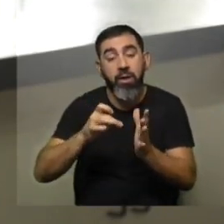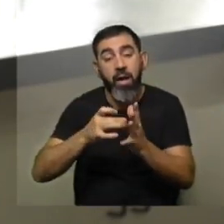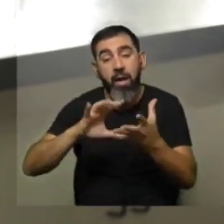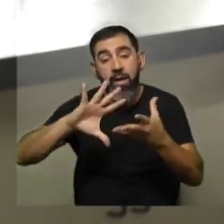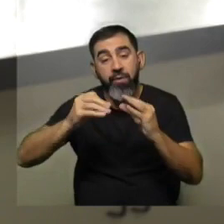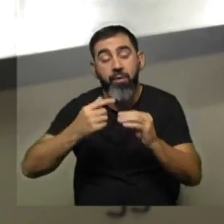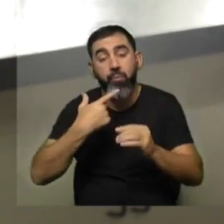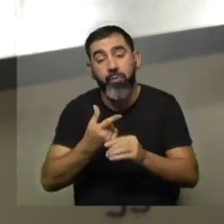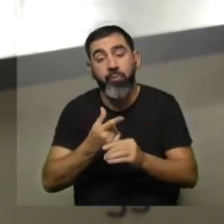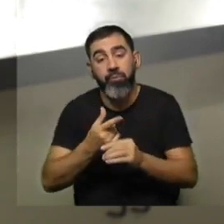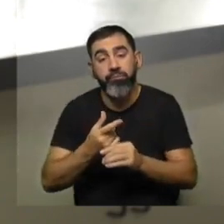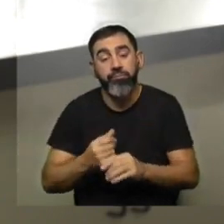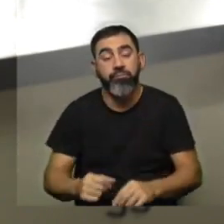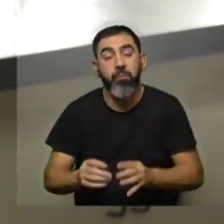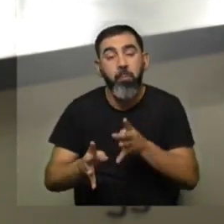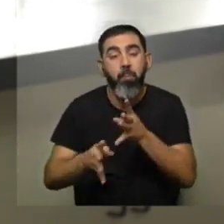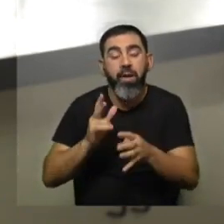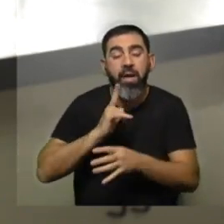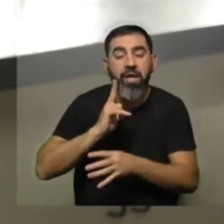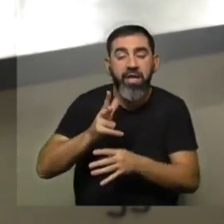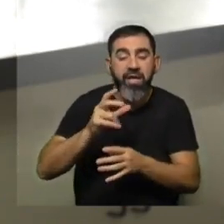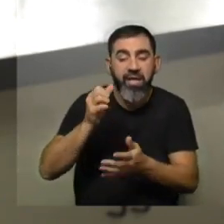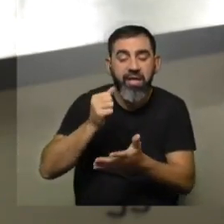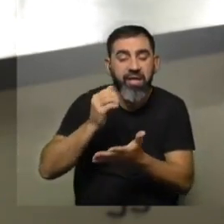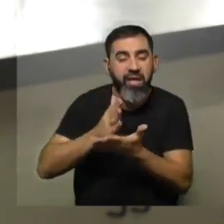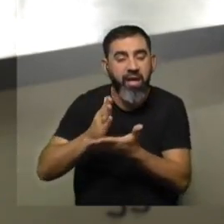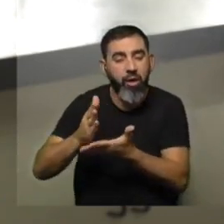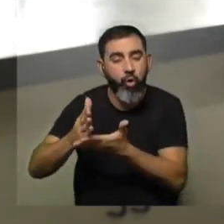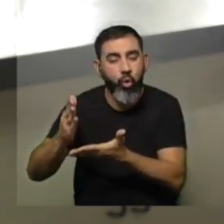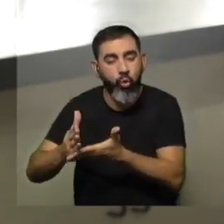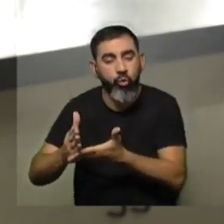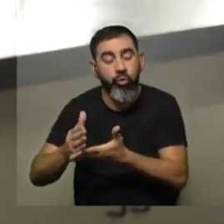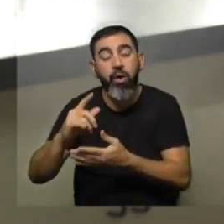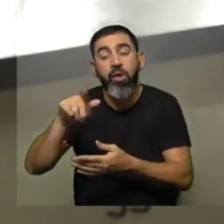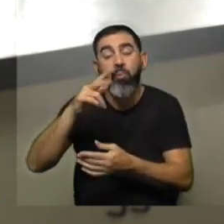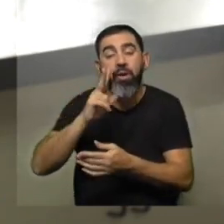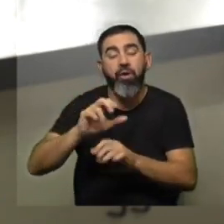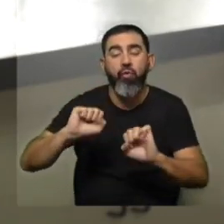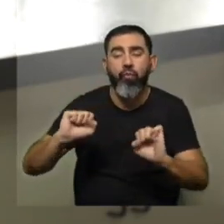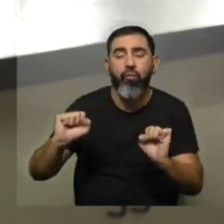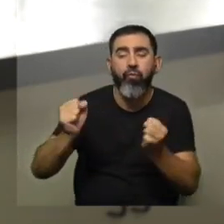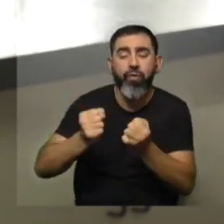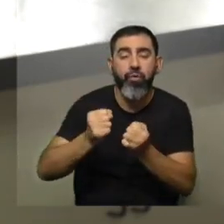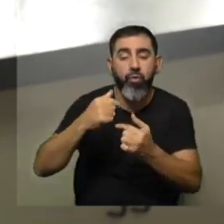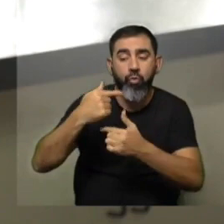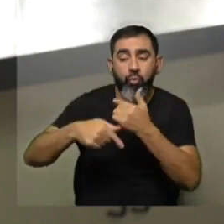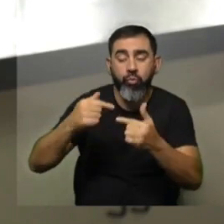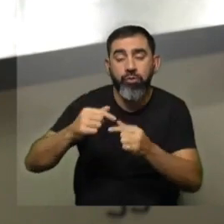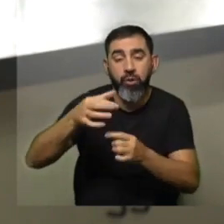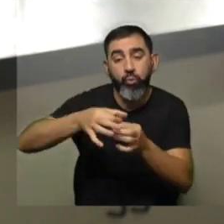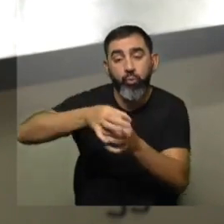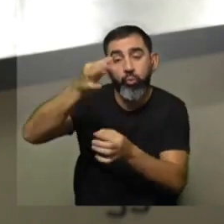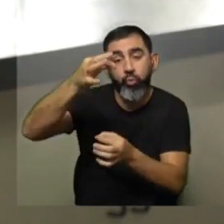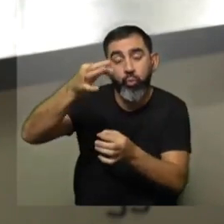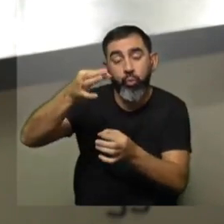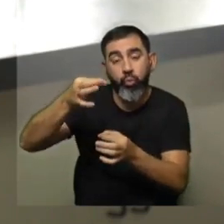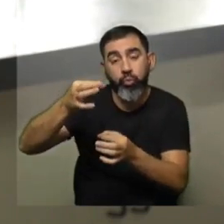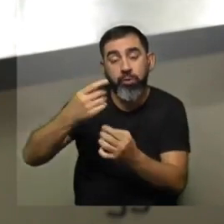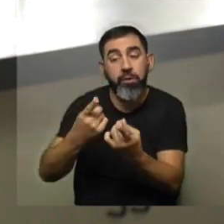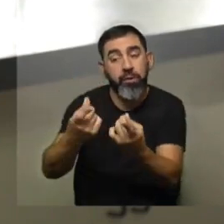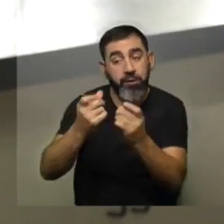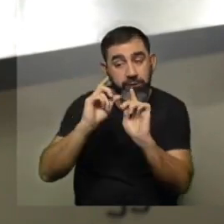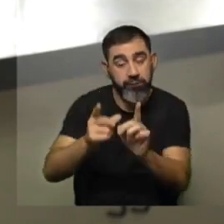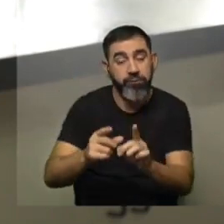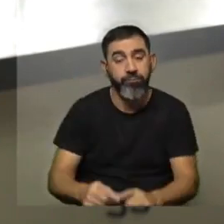como por ejemplo hielo, máquinas de hielo picado, que el hielo como se usa luego para enfriar reacciones en tubos, es necesario